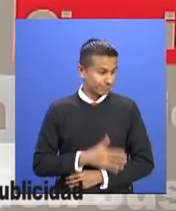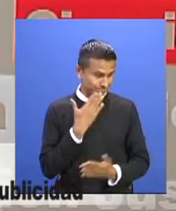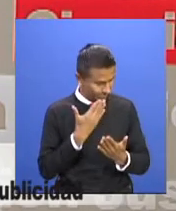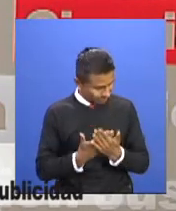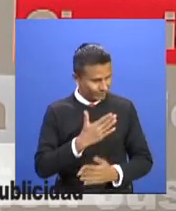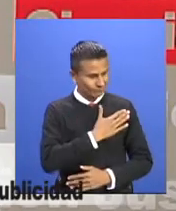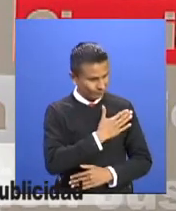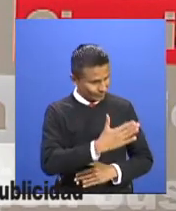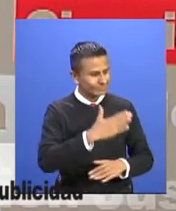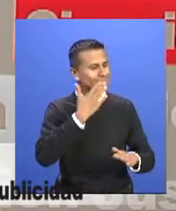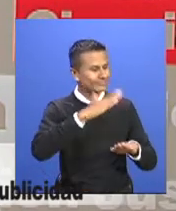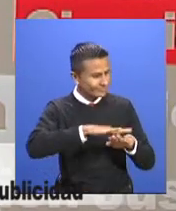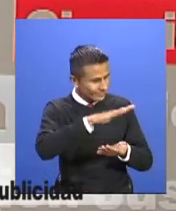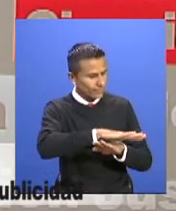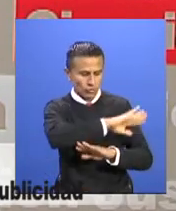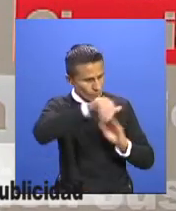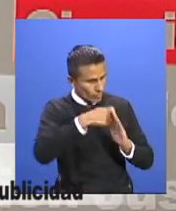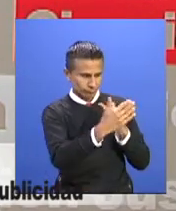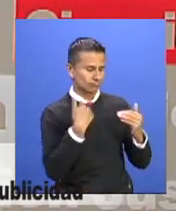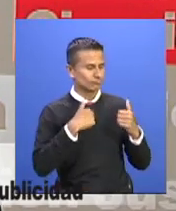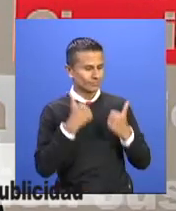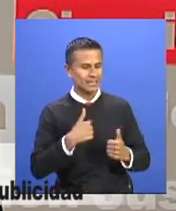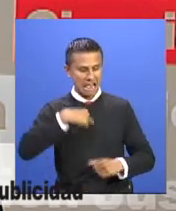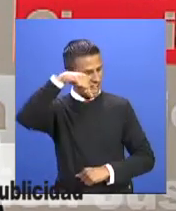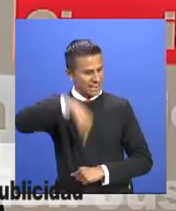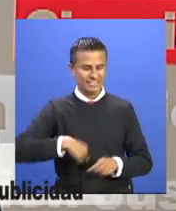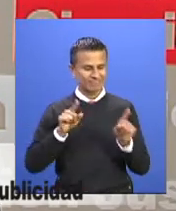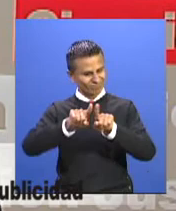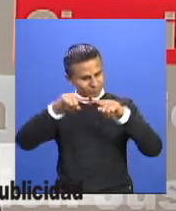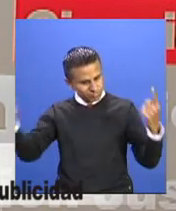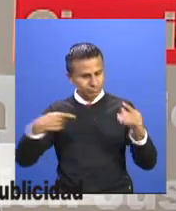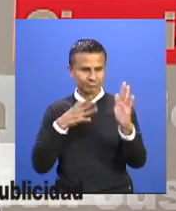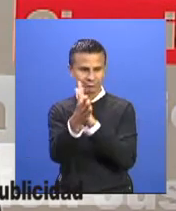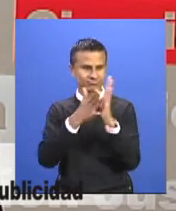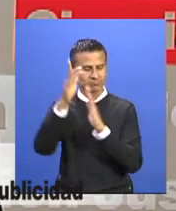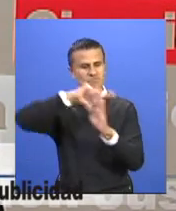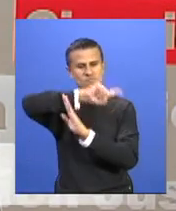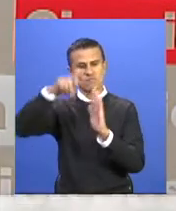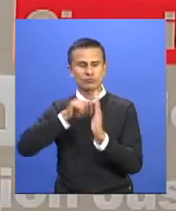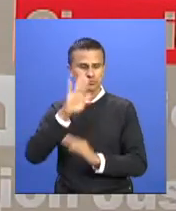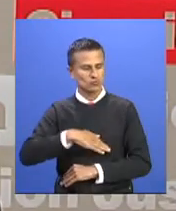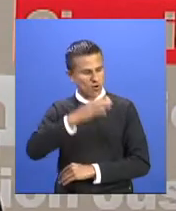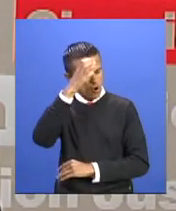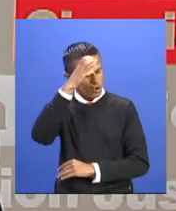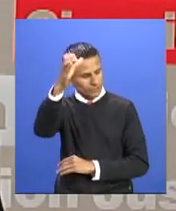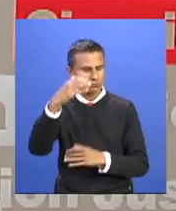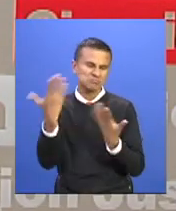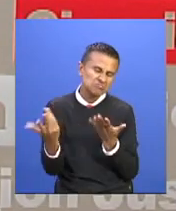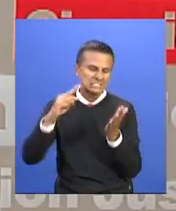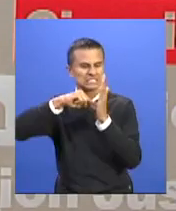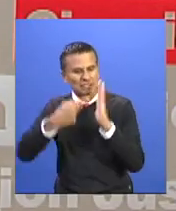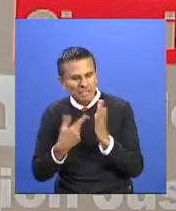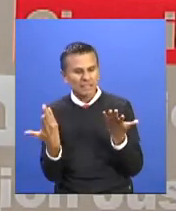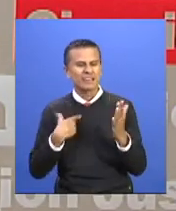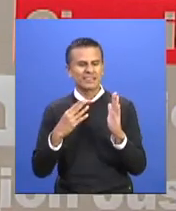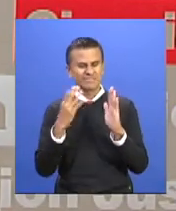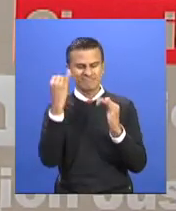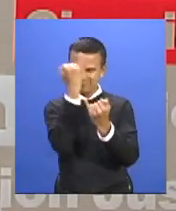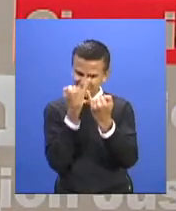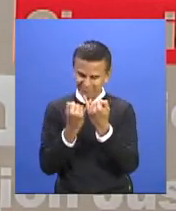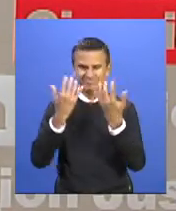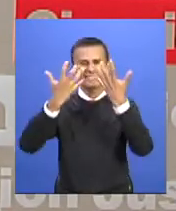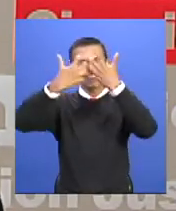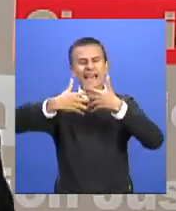Muy buenas tardes, Liliana. Gracias a usted por esta invitación. Y aquí prestos para ampliar los conceptos y dar los ejemplos respectivos sobre la